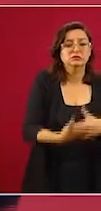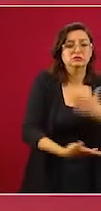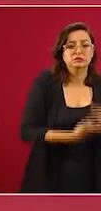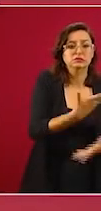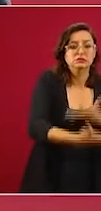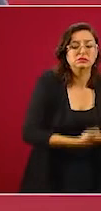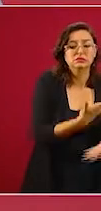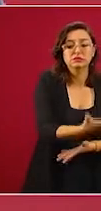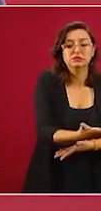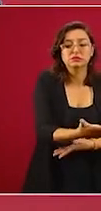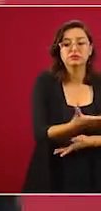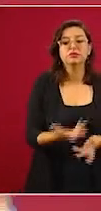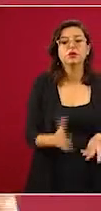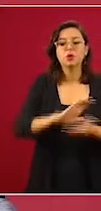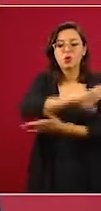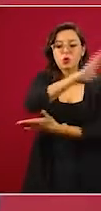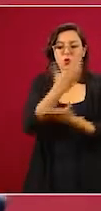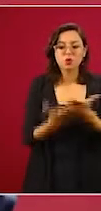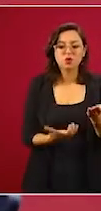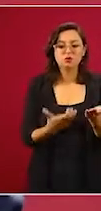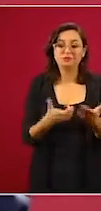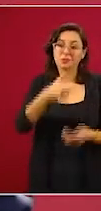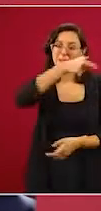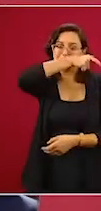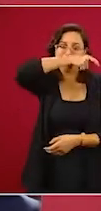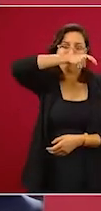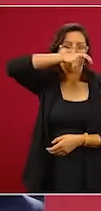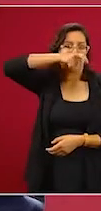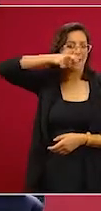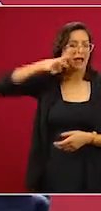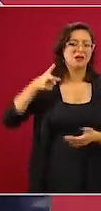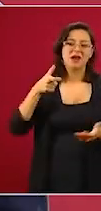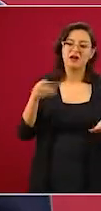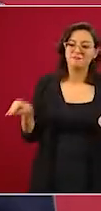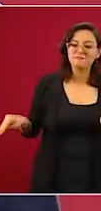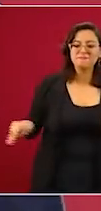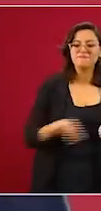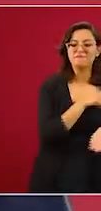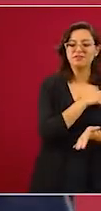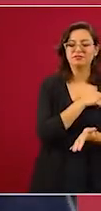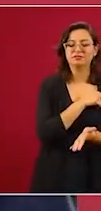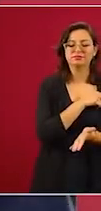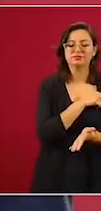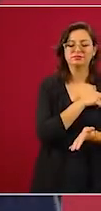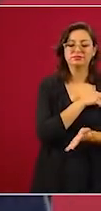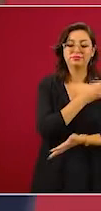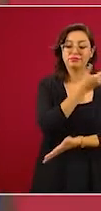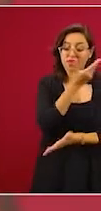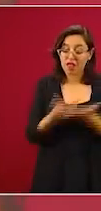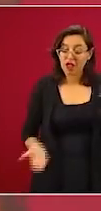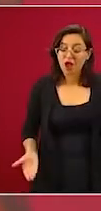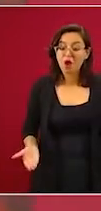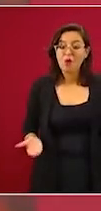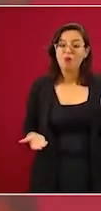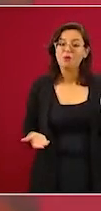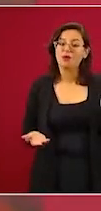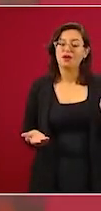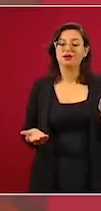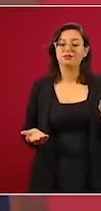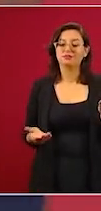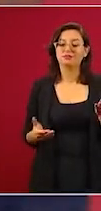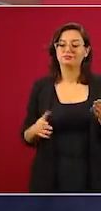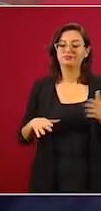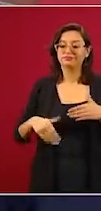se firman esos contratos leoninos pues yo creo que es justo de una circunstancia